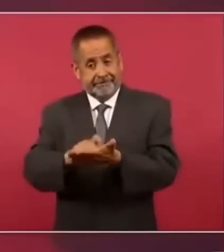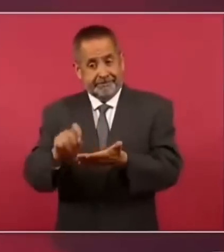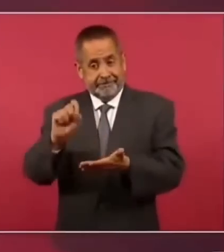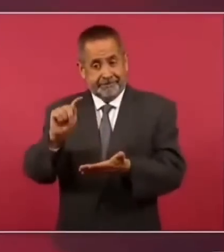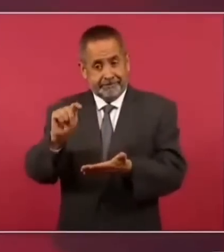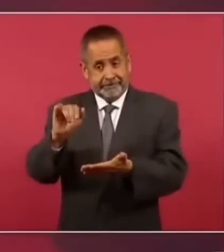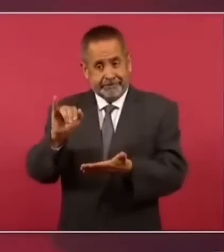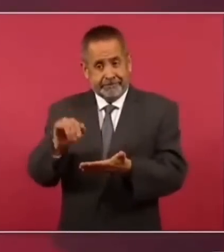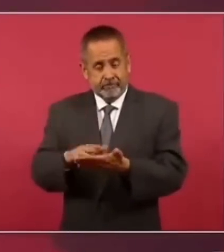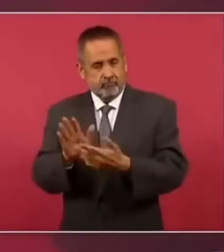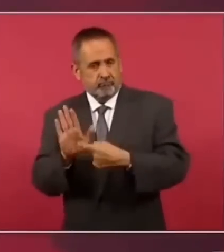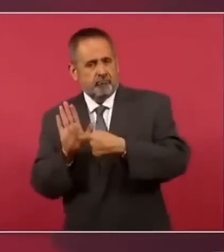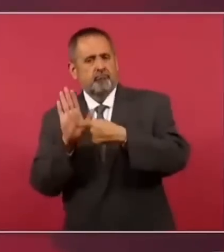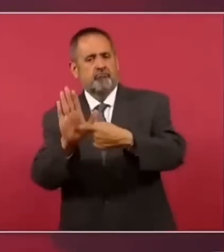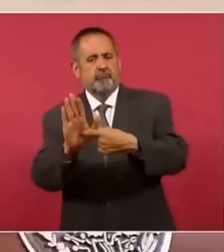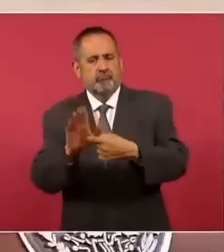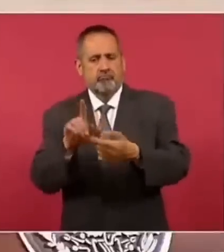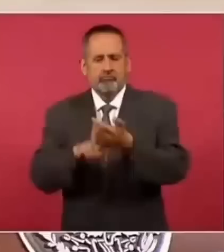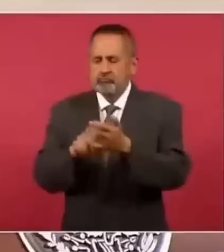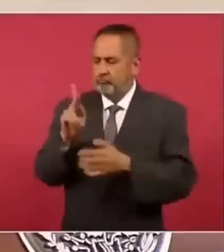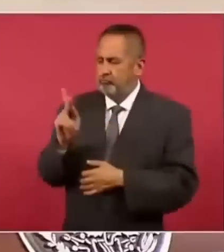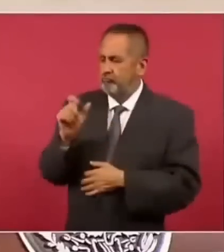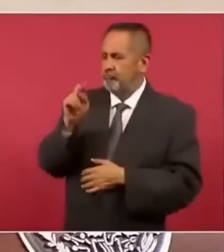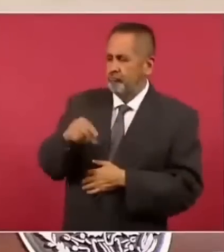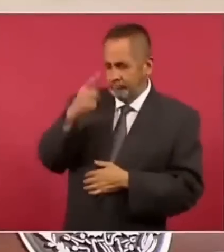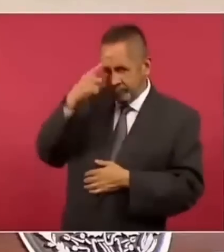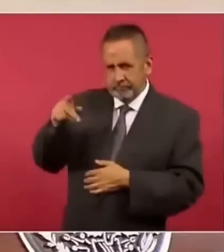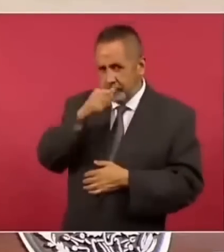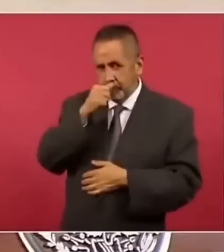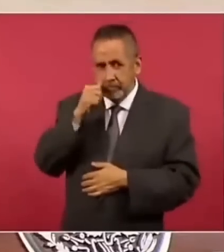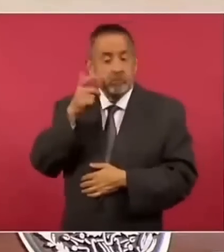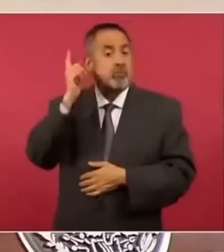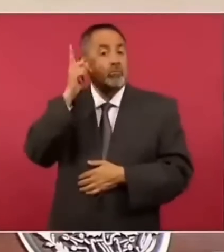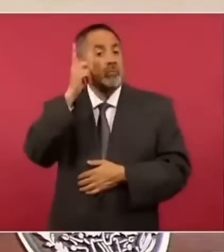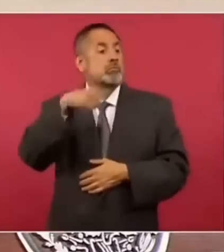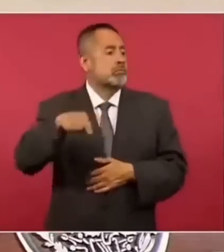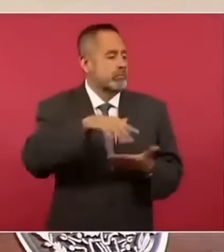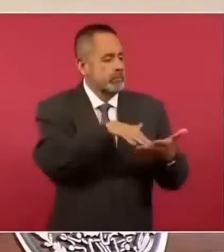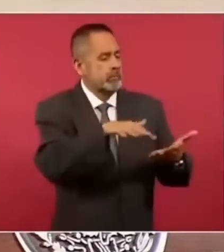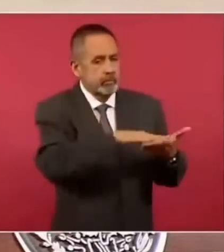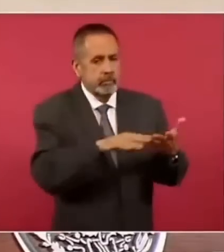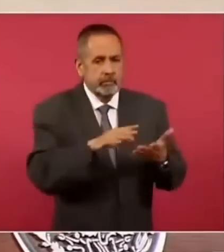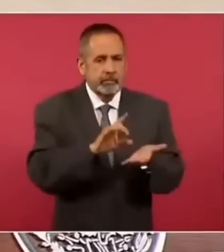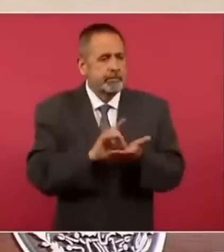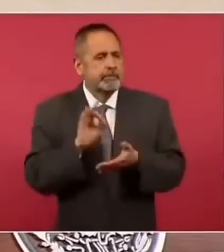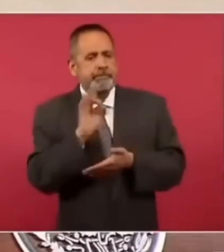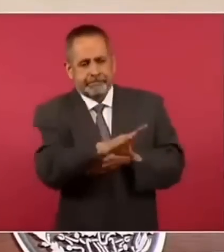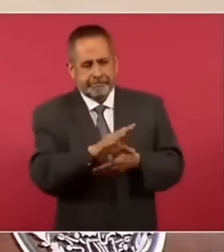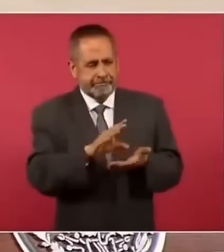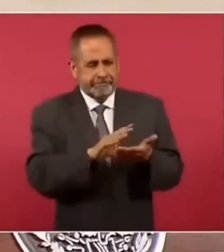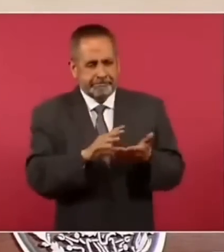demostrar cuál fue la estrategia. Ojalá y la lean los conservadores, se las voy a mandar a los